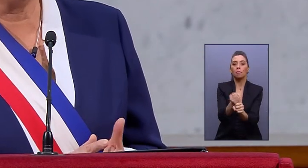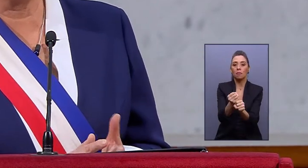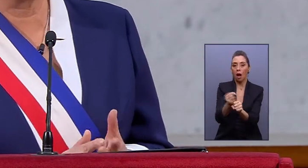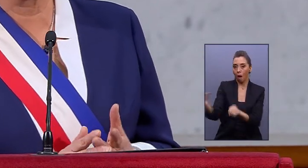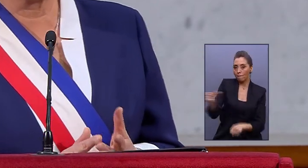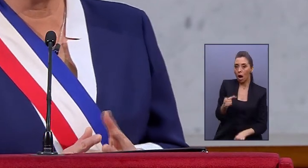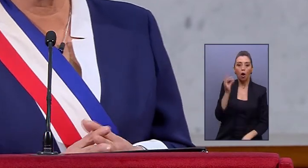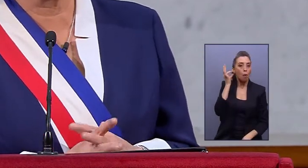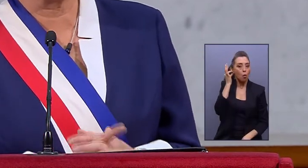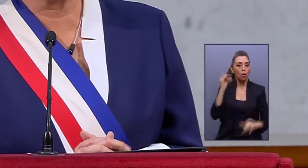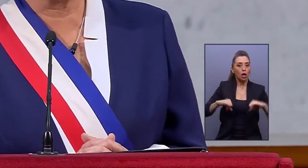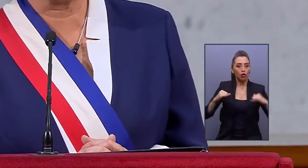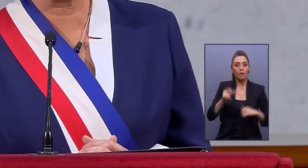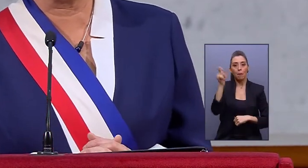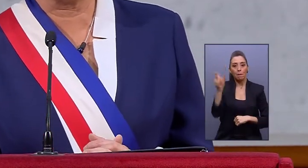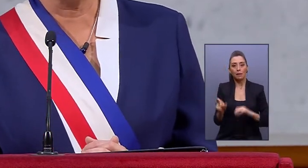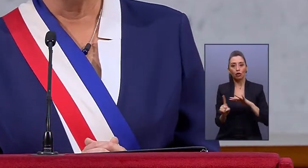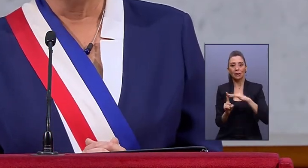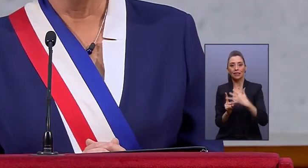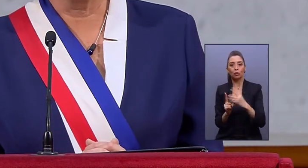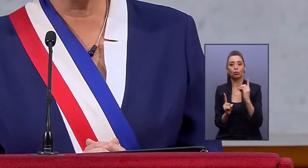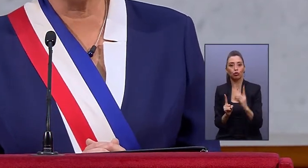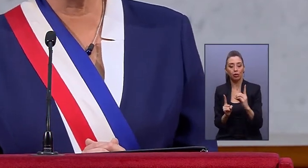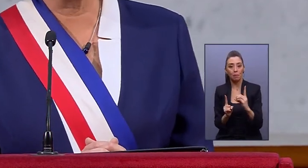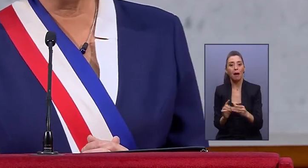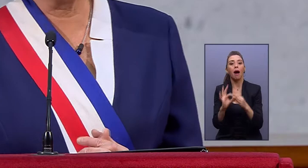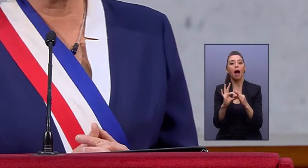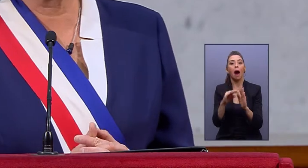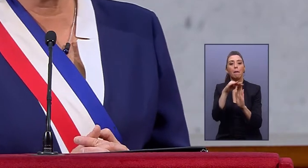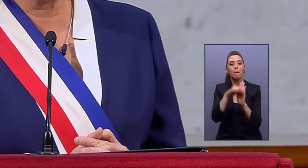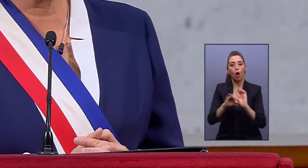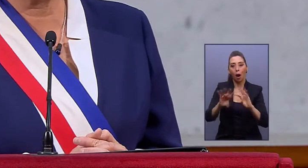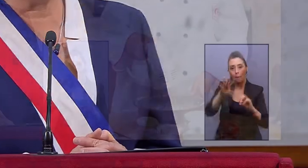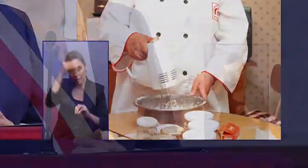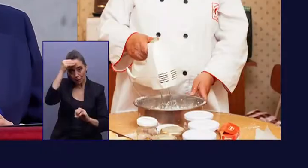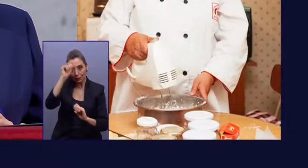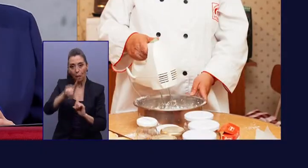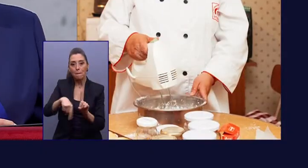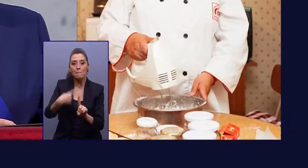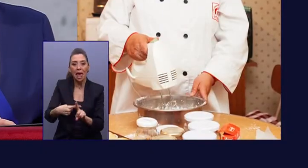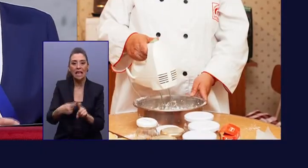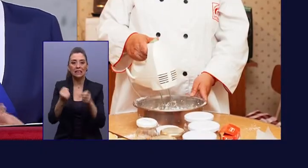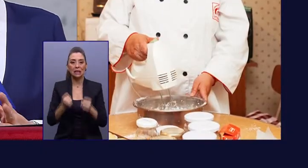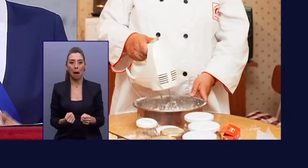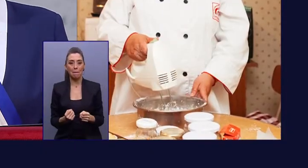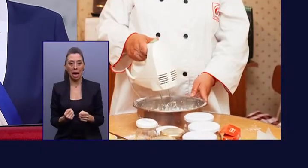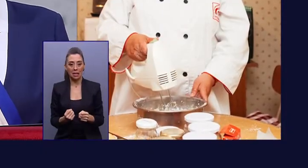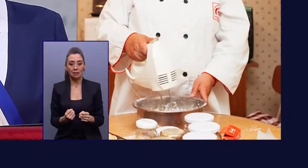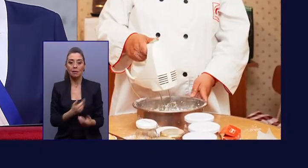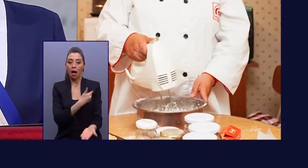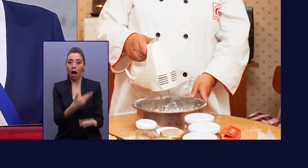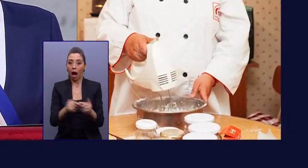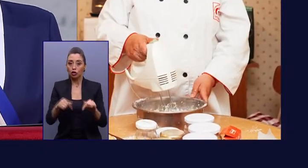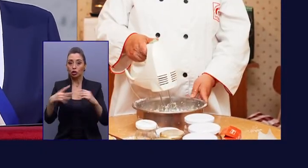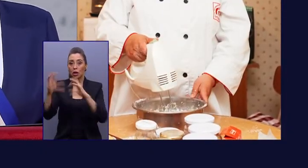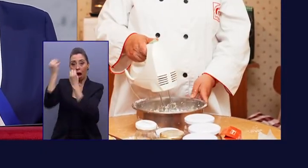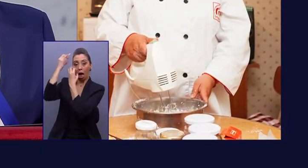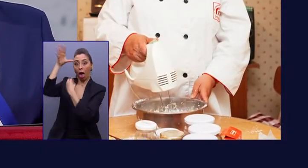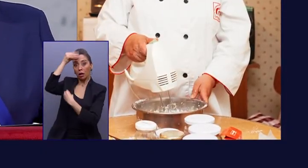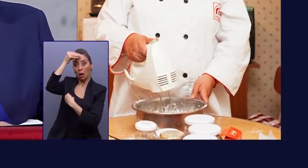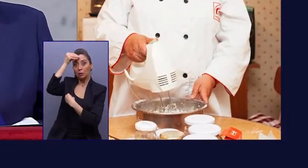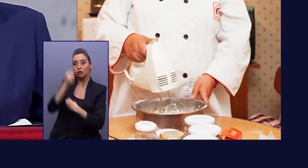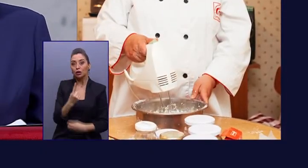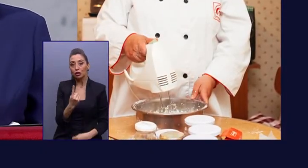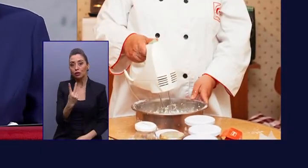mujeres, jóvenes y personas en situación de discapacidad gracias al programa de capacitación Más Capaz. Y hasta ahora se han capacitado